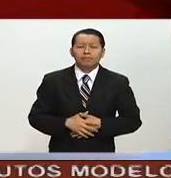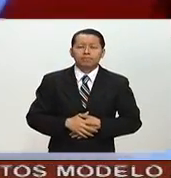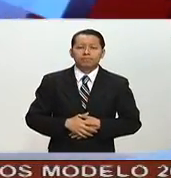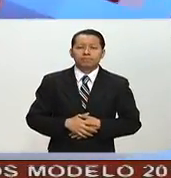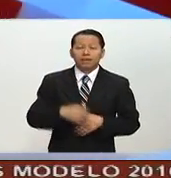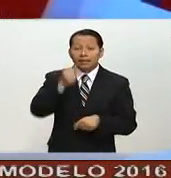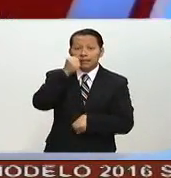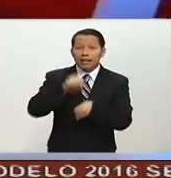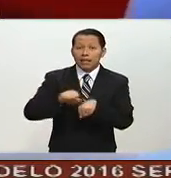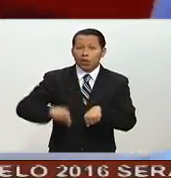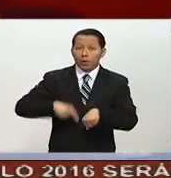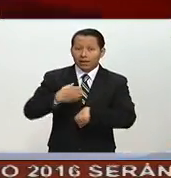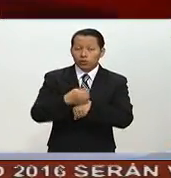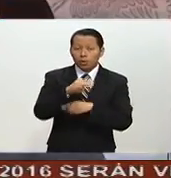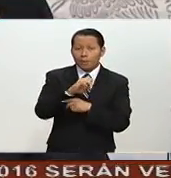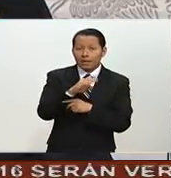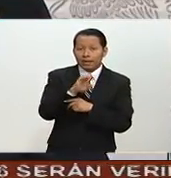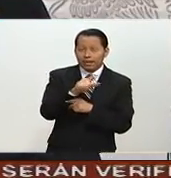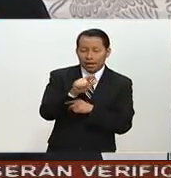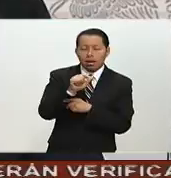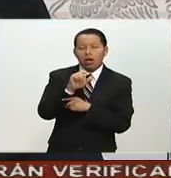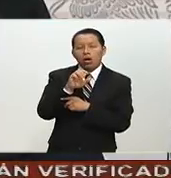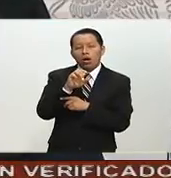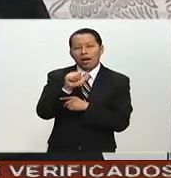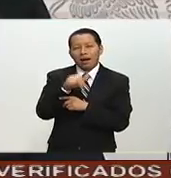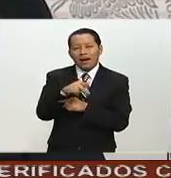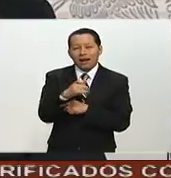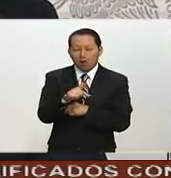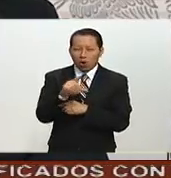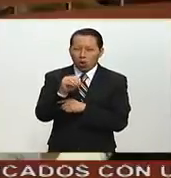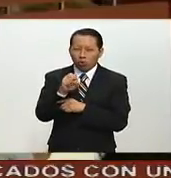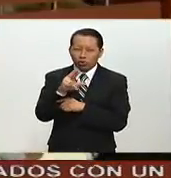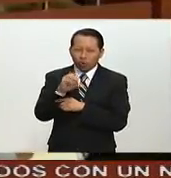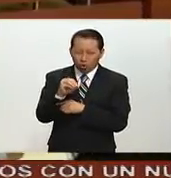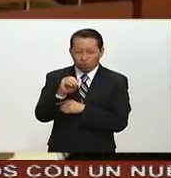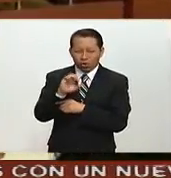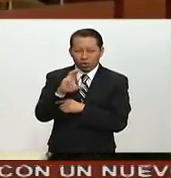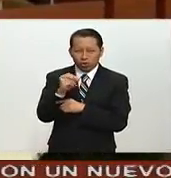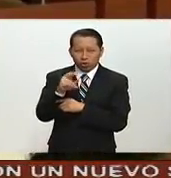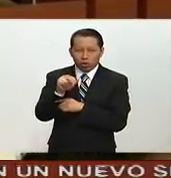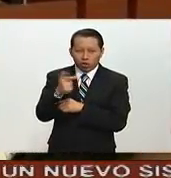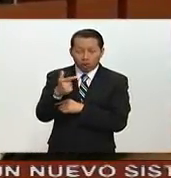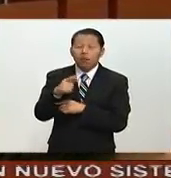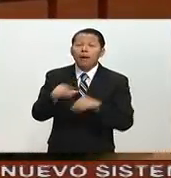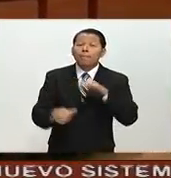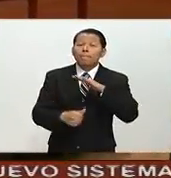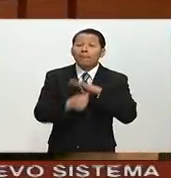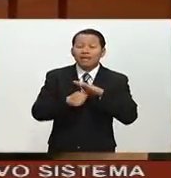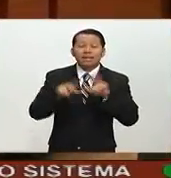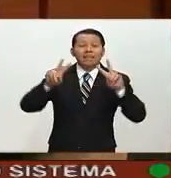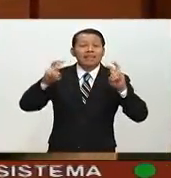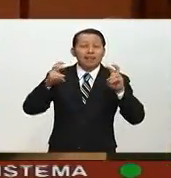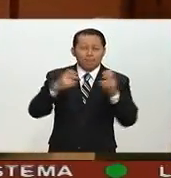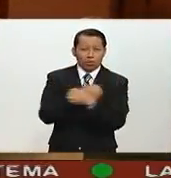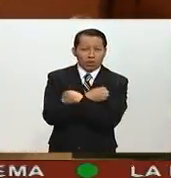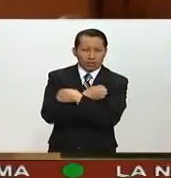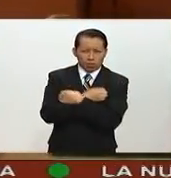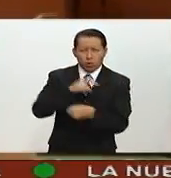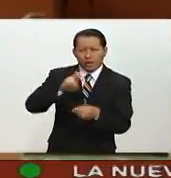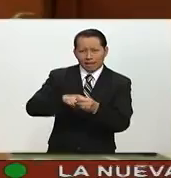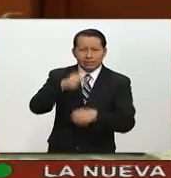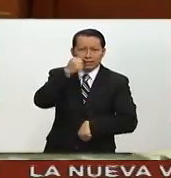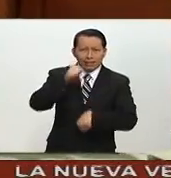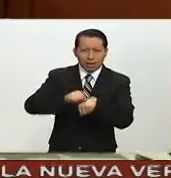El secretario de Gobernación, Miguel Ángel Osorio Chong, aclaró que la mesa de trabajo donde se abordará el tema educativo con la CENTE será instalada en la Secretaría